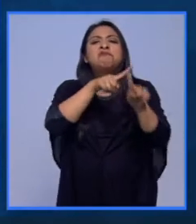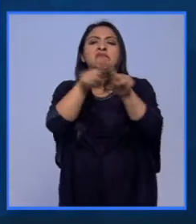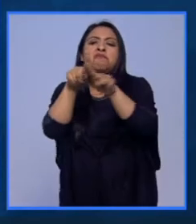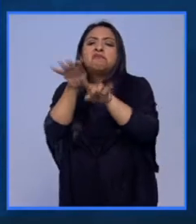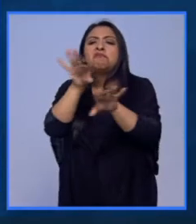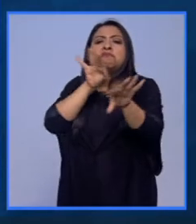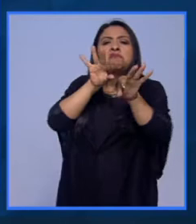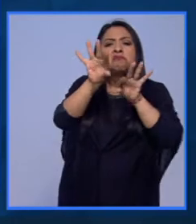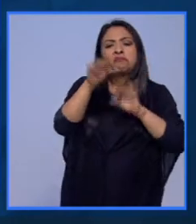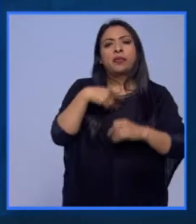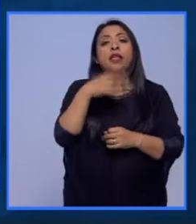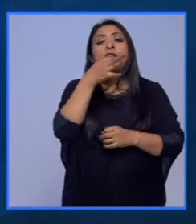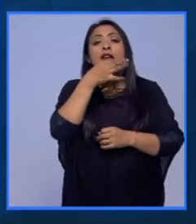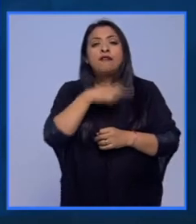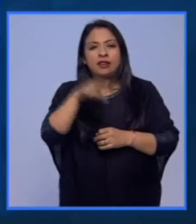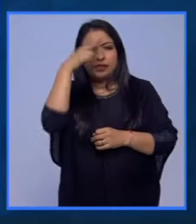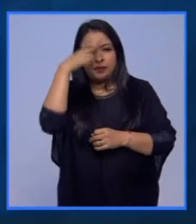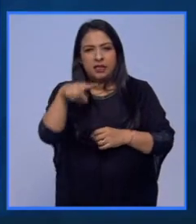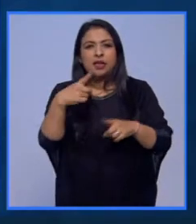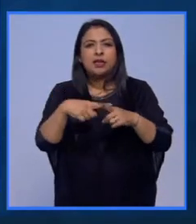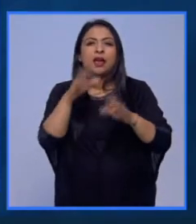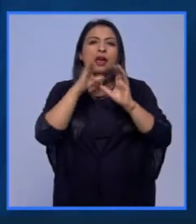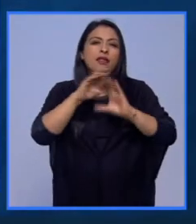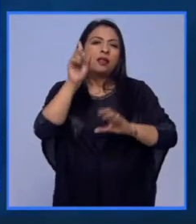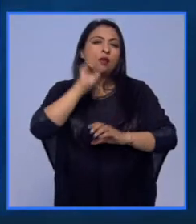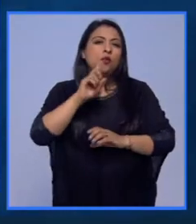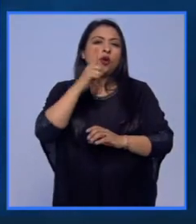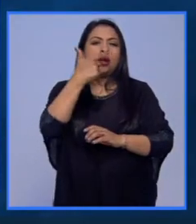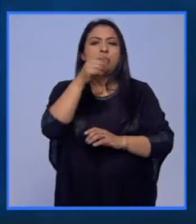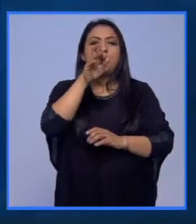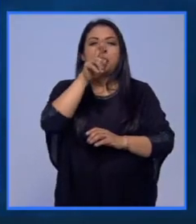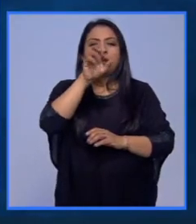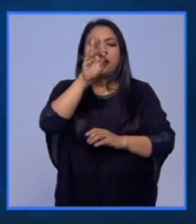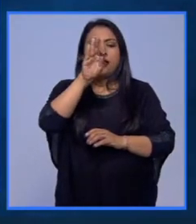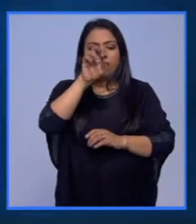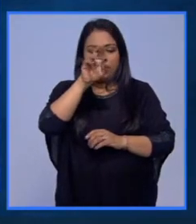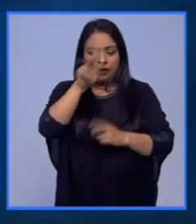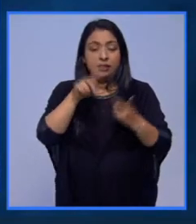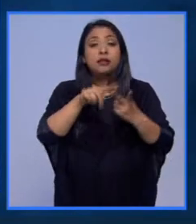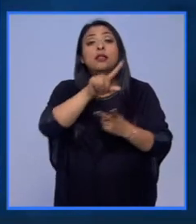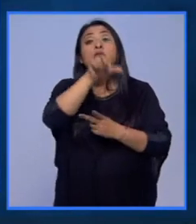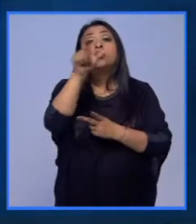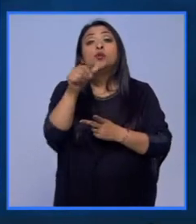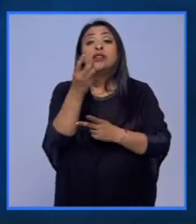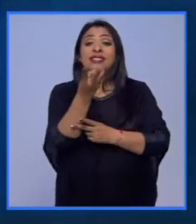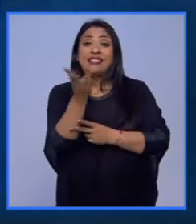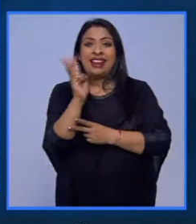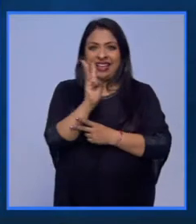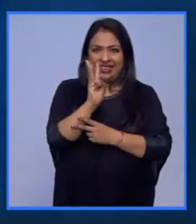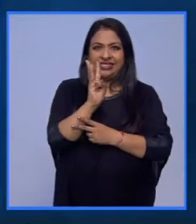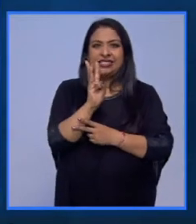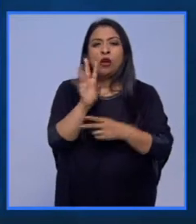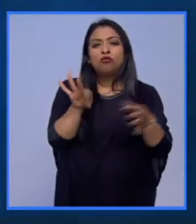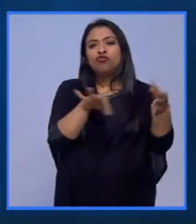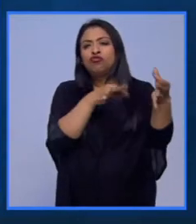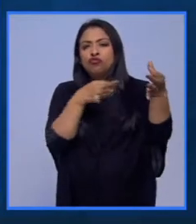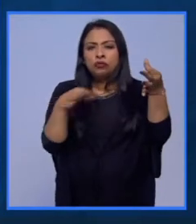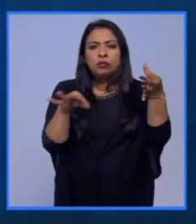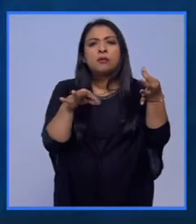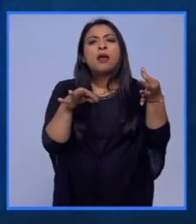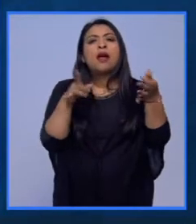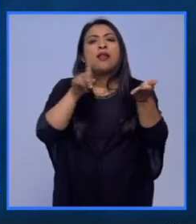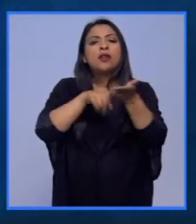Una fiesta mexicana a cargo de la cantante Gabriela Fernández. Posteriormente, un trío de cuerdas con